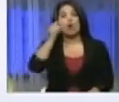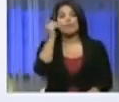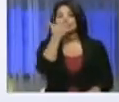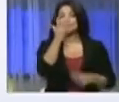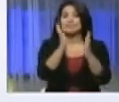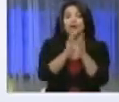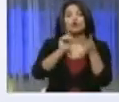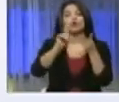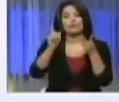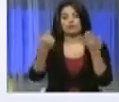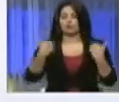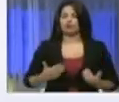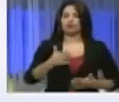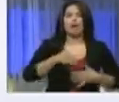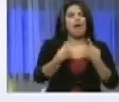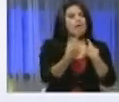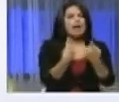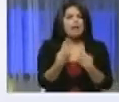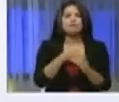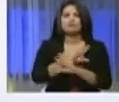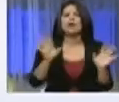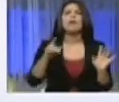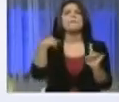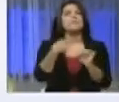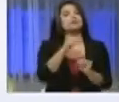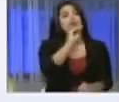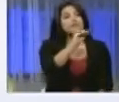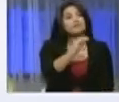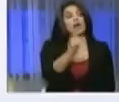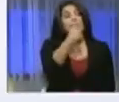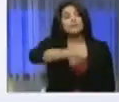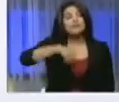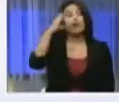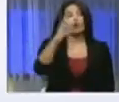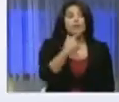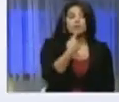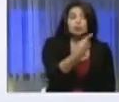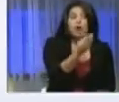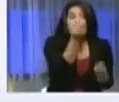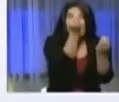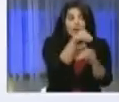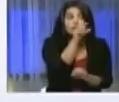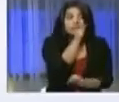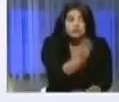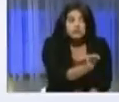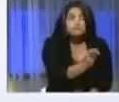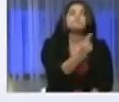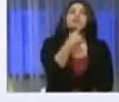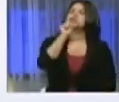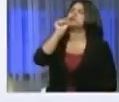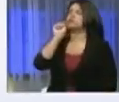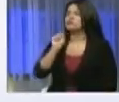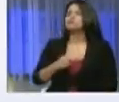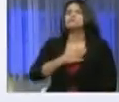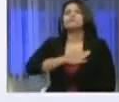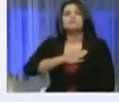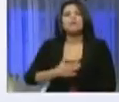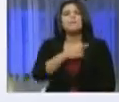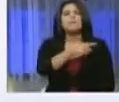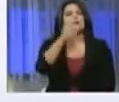2 horas. Comprometí la voluntad nacional, comprometí la conciencia